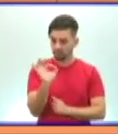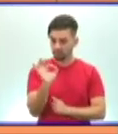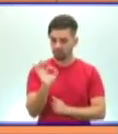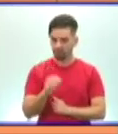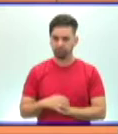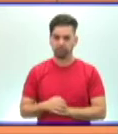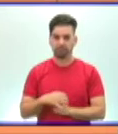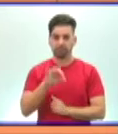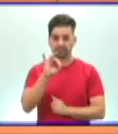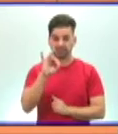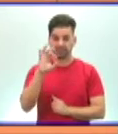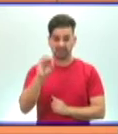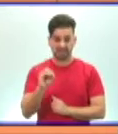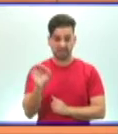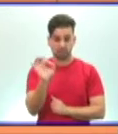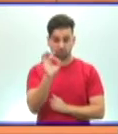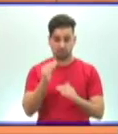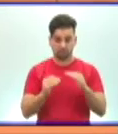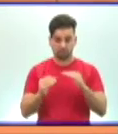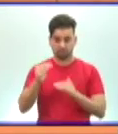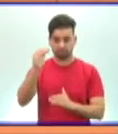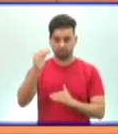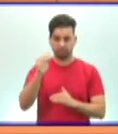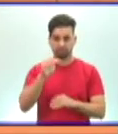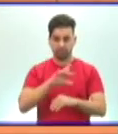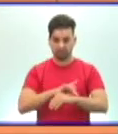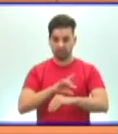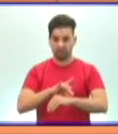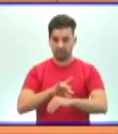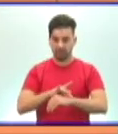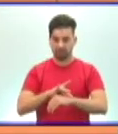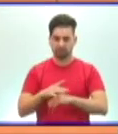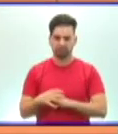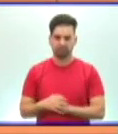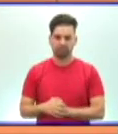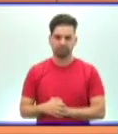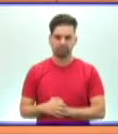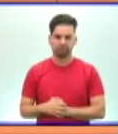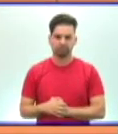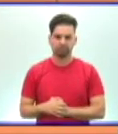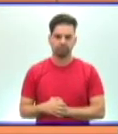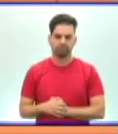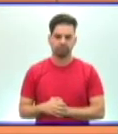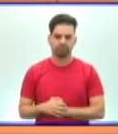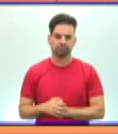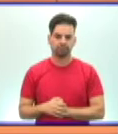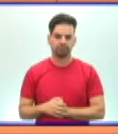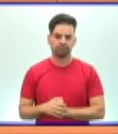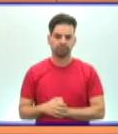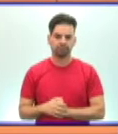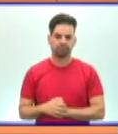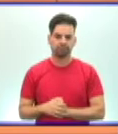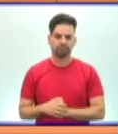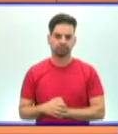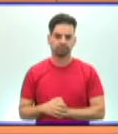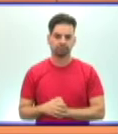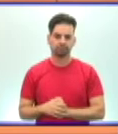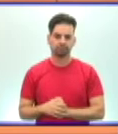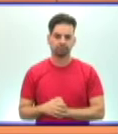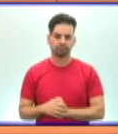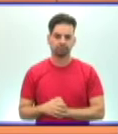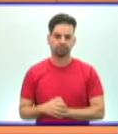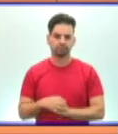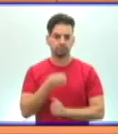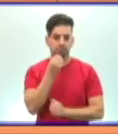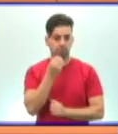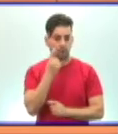del 70% de las enfermedades que hemos sufrido en los últimos tiempos son transmitidas por animales salvajes. Y pueden encontrar